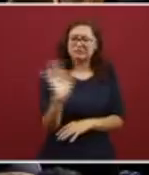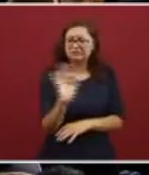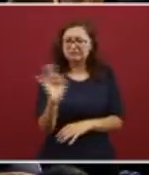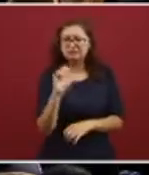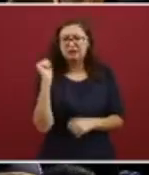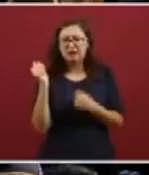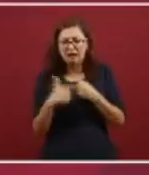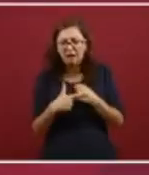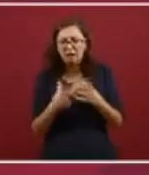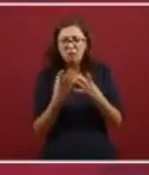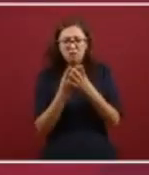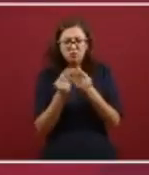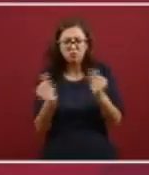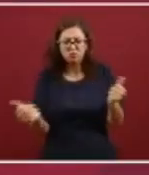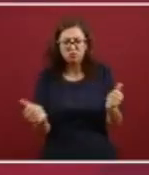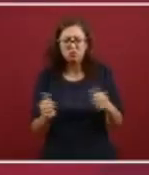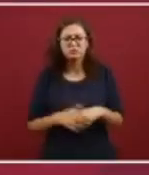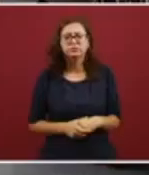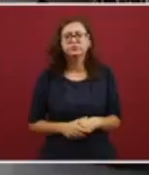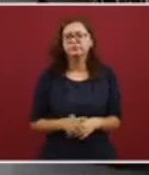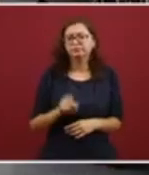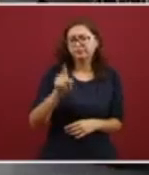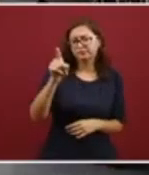aclarar algo.